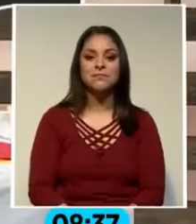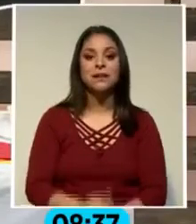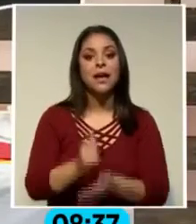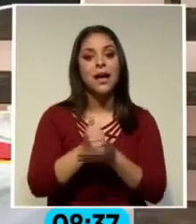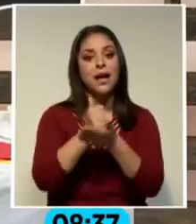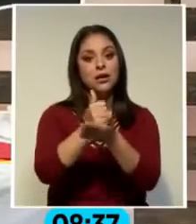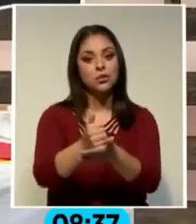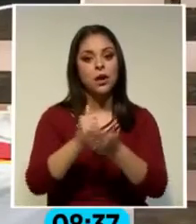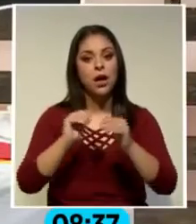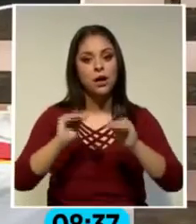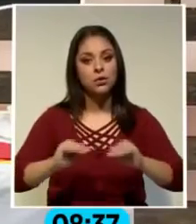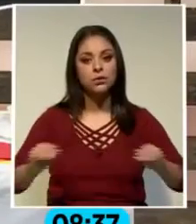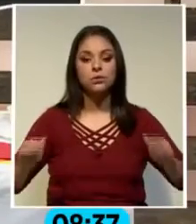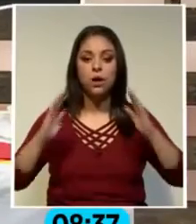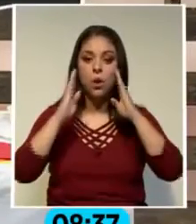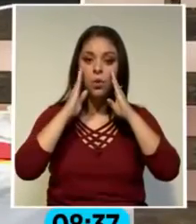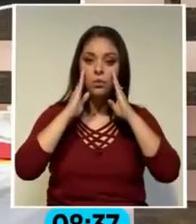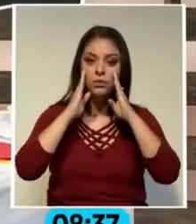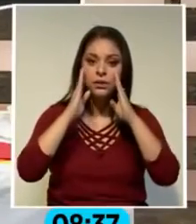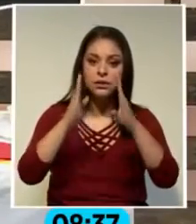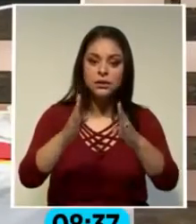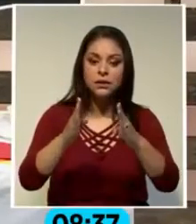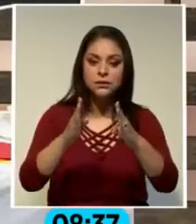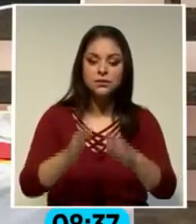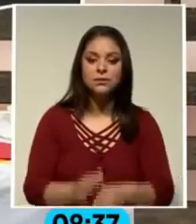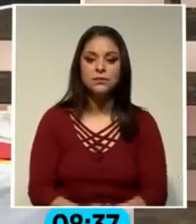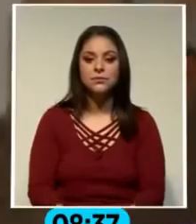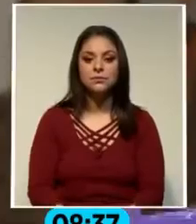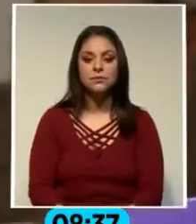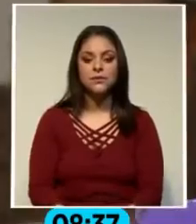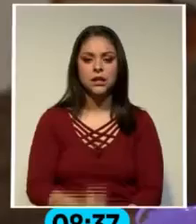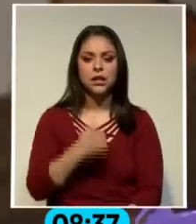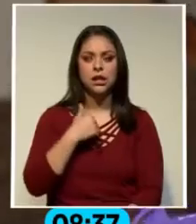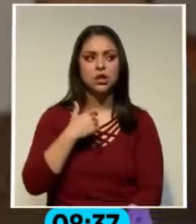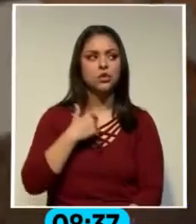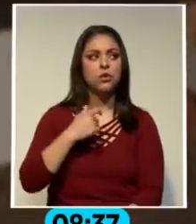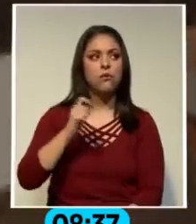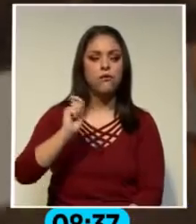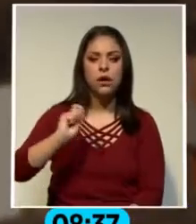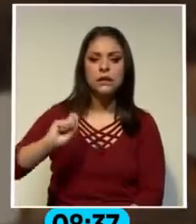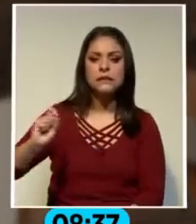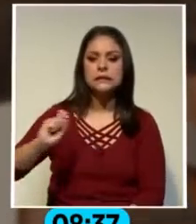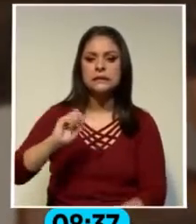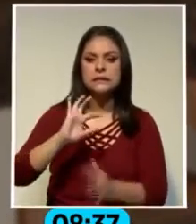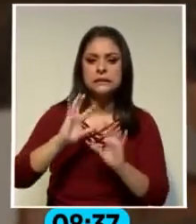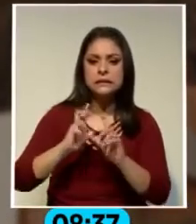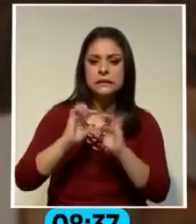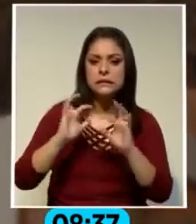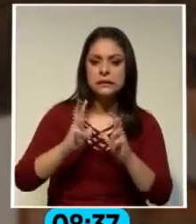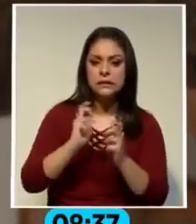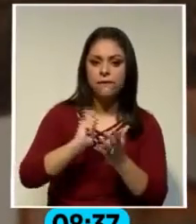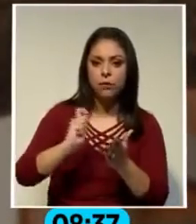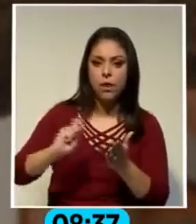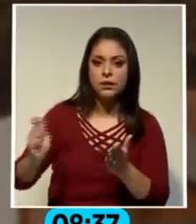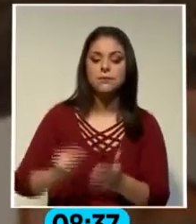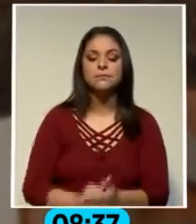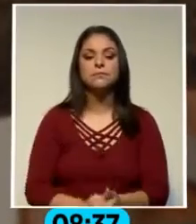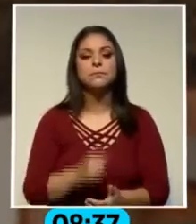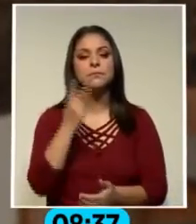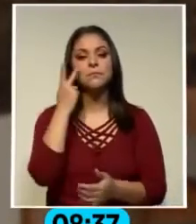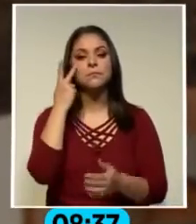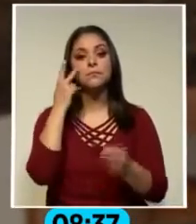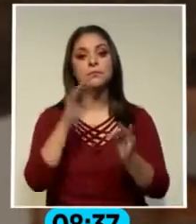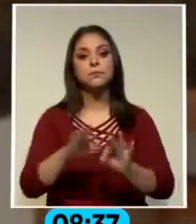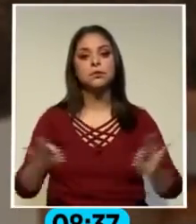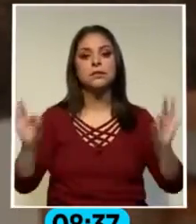niños a la concentración. Vean cómo yo agarro con todos mis dedos poniendo fuerza. Ah, muy importante, muy importante. Ahora mientras,